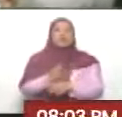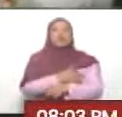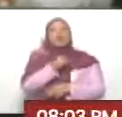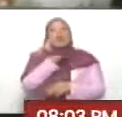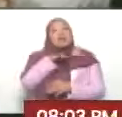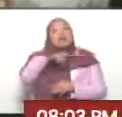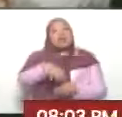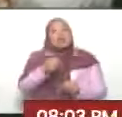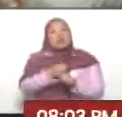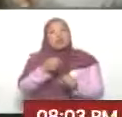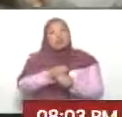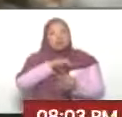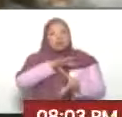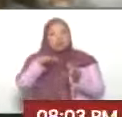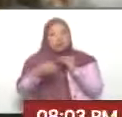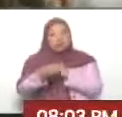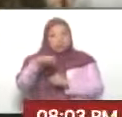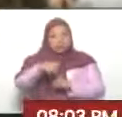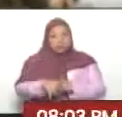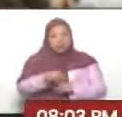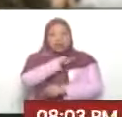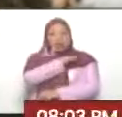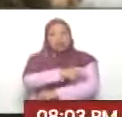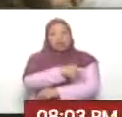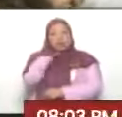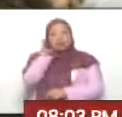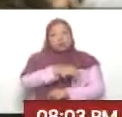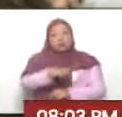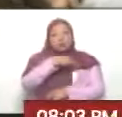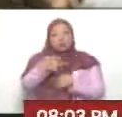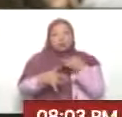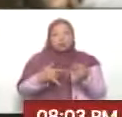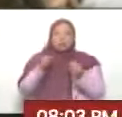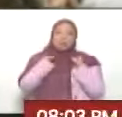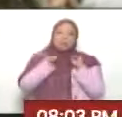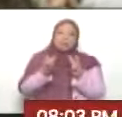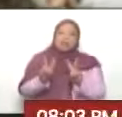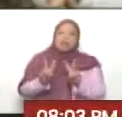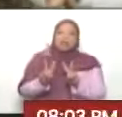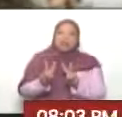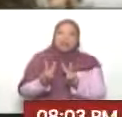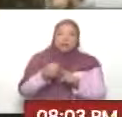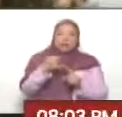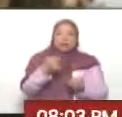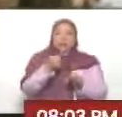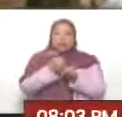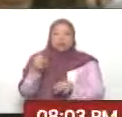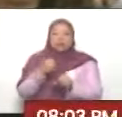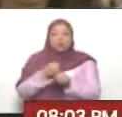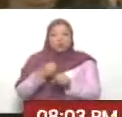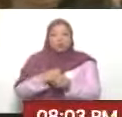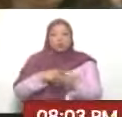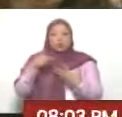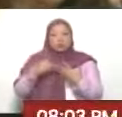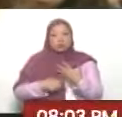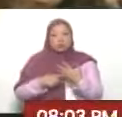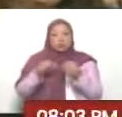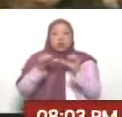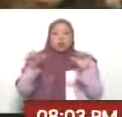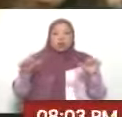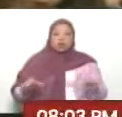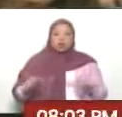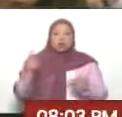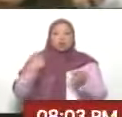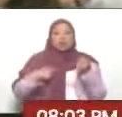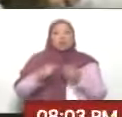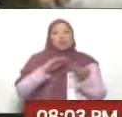Ya esas comunas, presidente, eligieron sus tres proyectos, más de 1.300 proyectos. y entre esos tres proyectos por circuito comunal